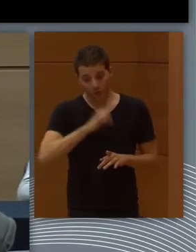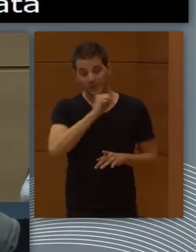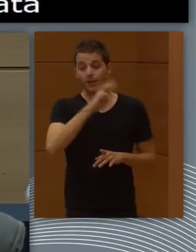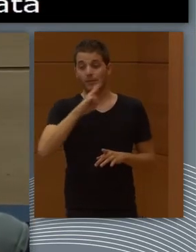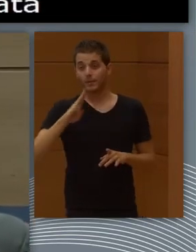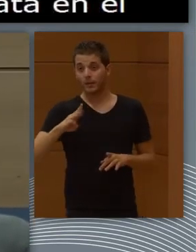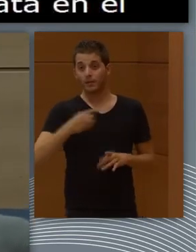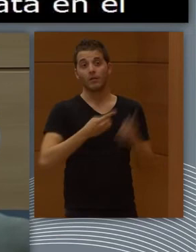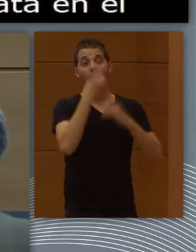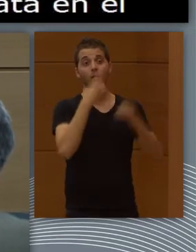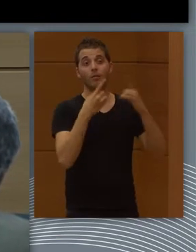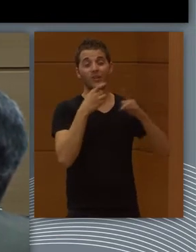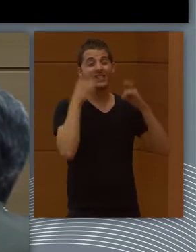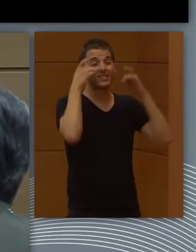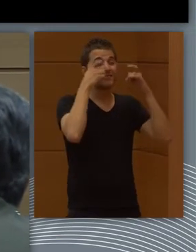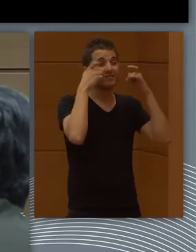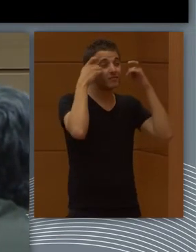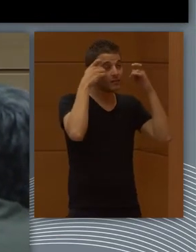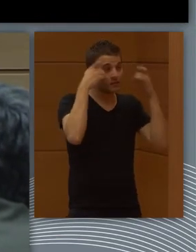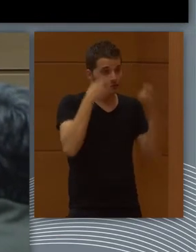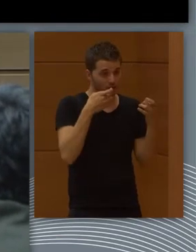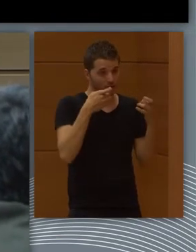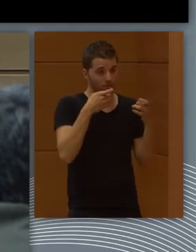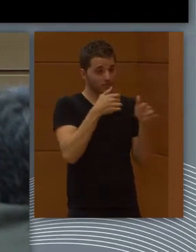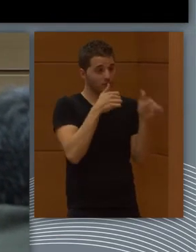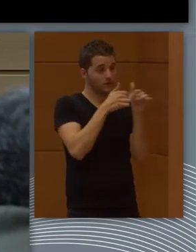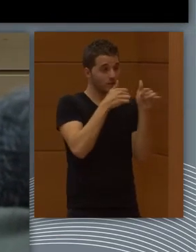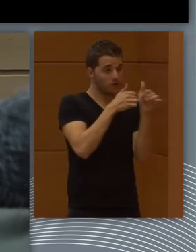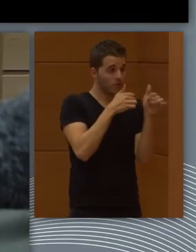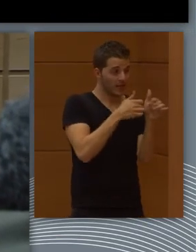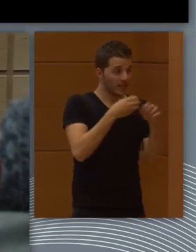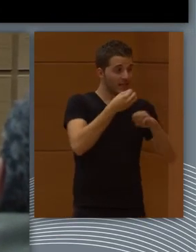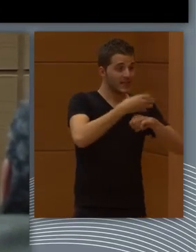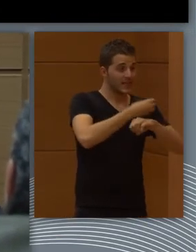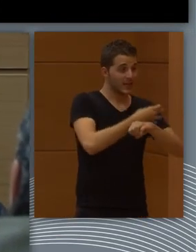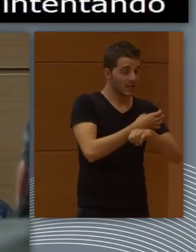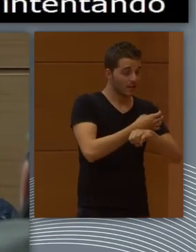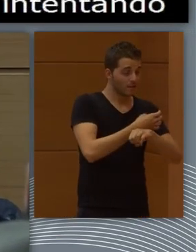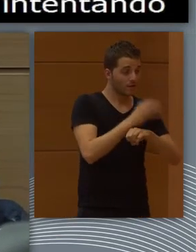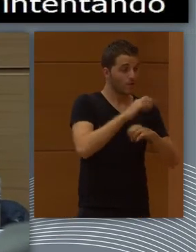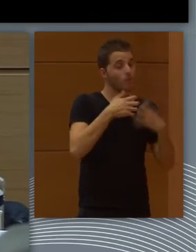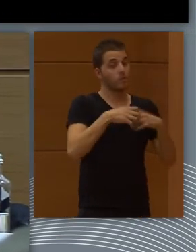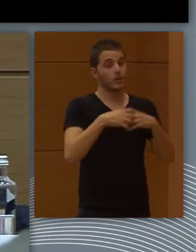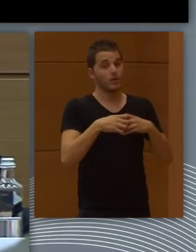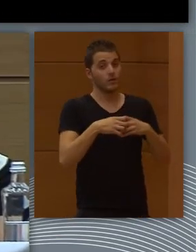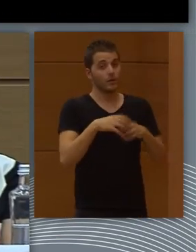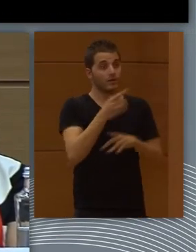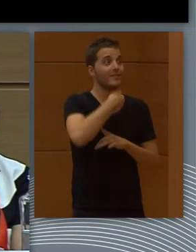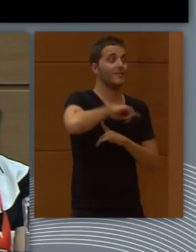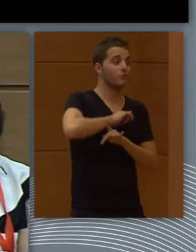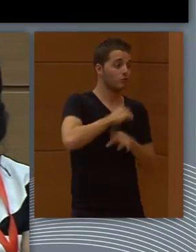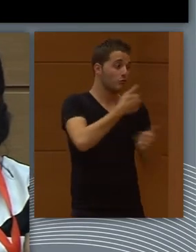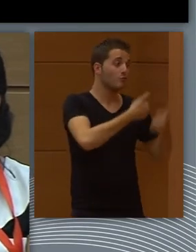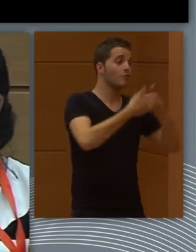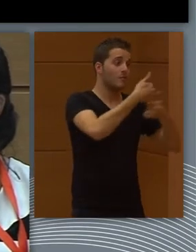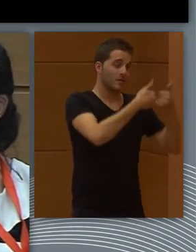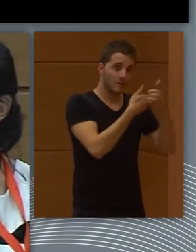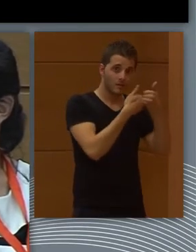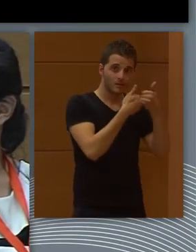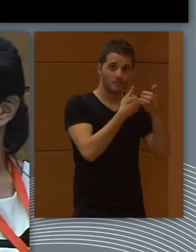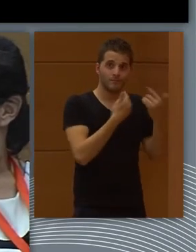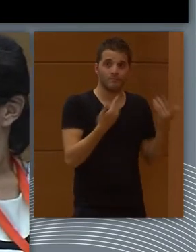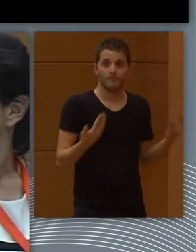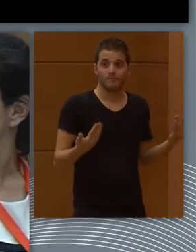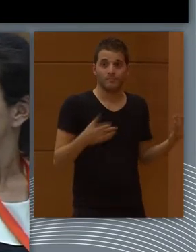incluso algunas intentando simular que son de Renfe operadora, con las que nosotros, quieras que no, tenemos que competir, porque